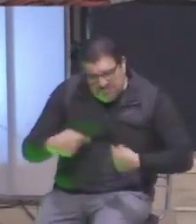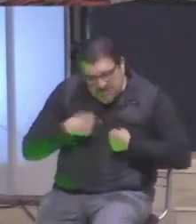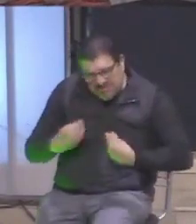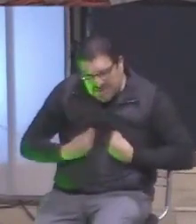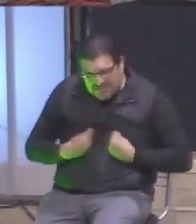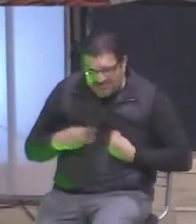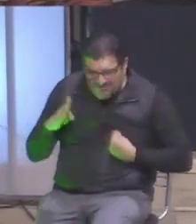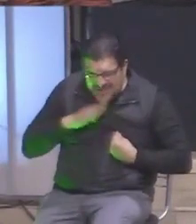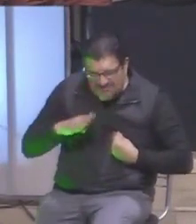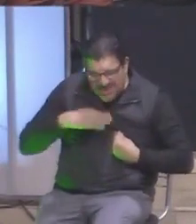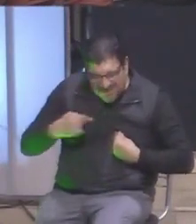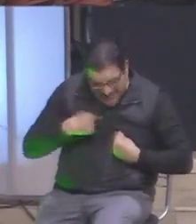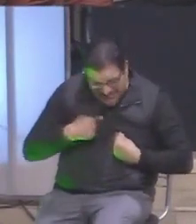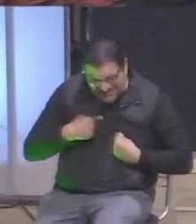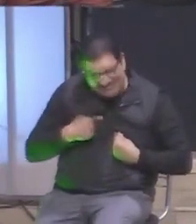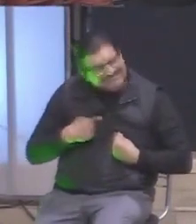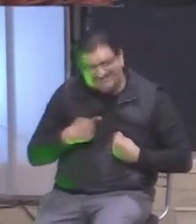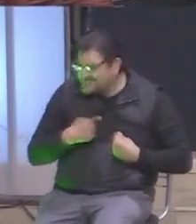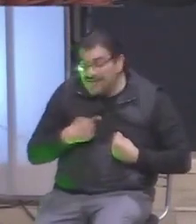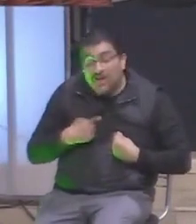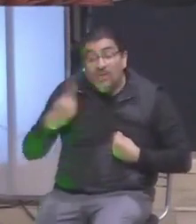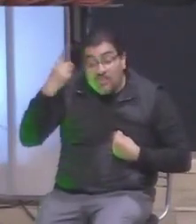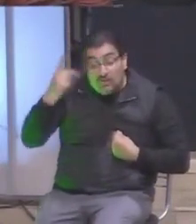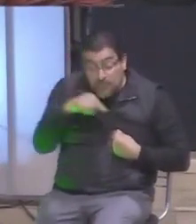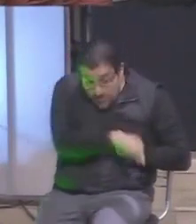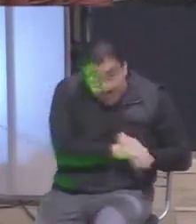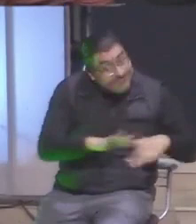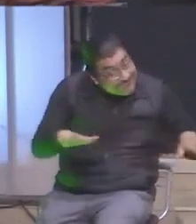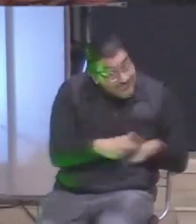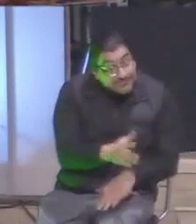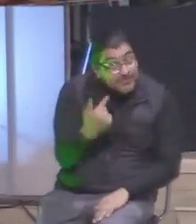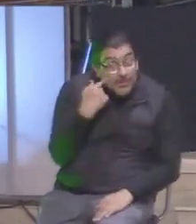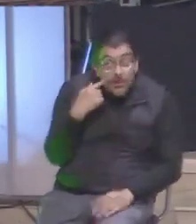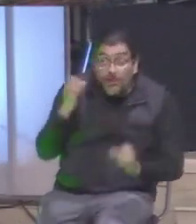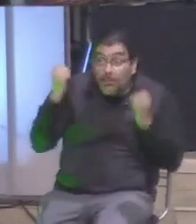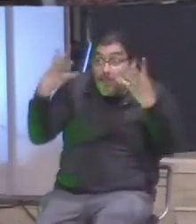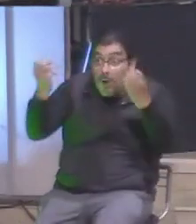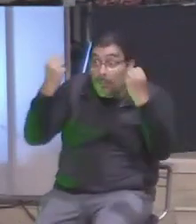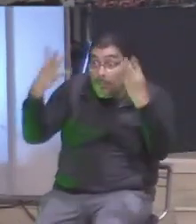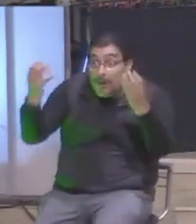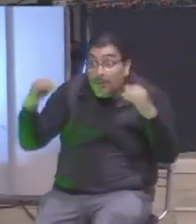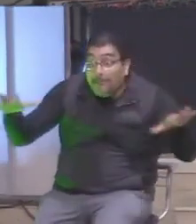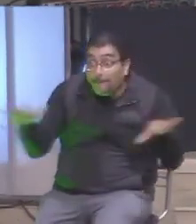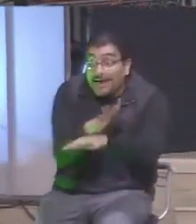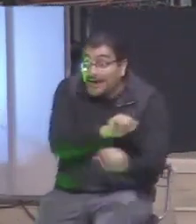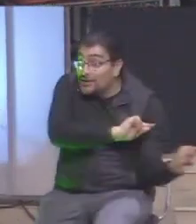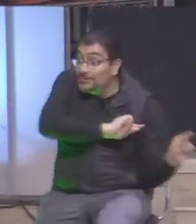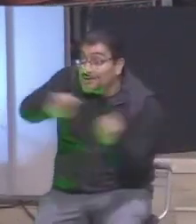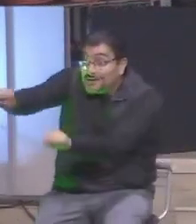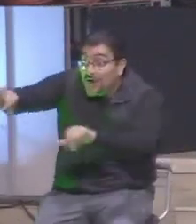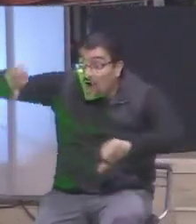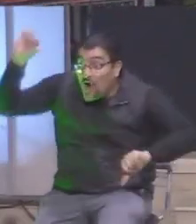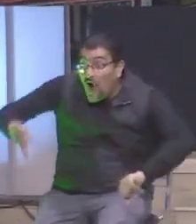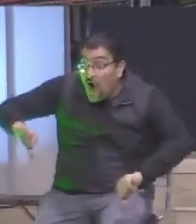espiritual que estás viviendo Dios te está poniendo en alerta y te está diciendo muévete ahora no de la